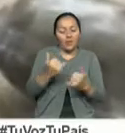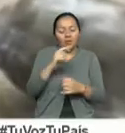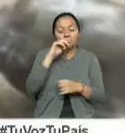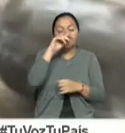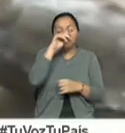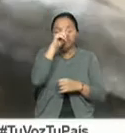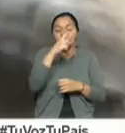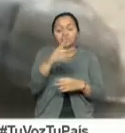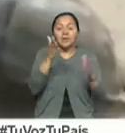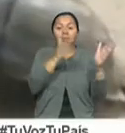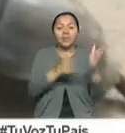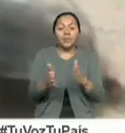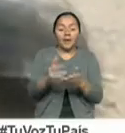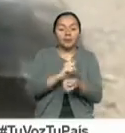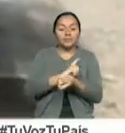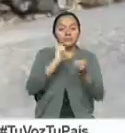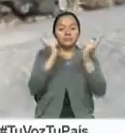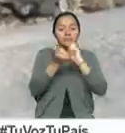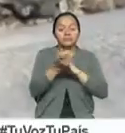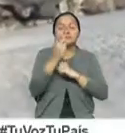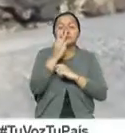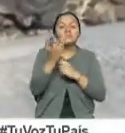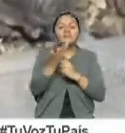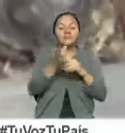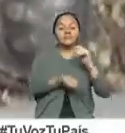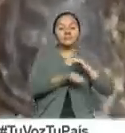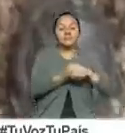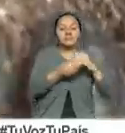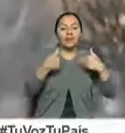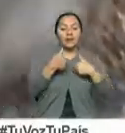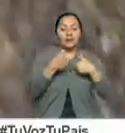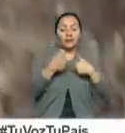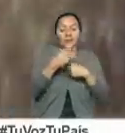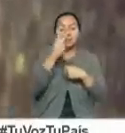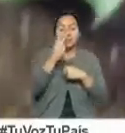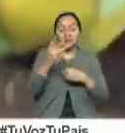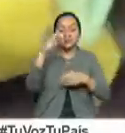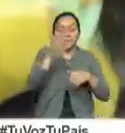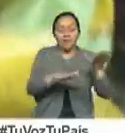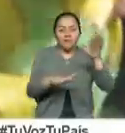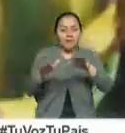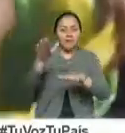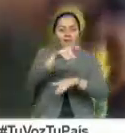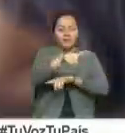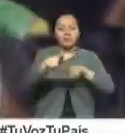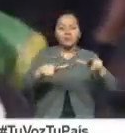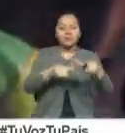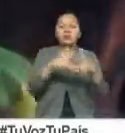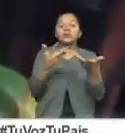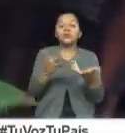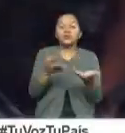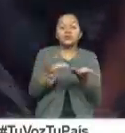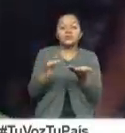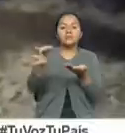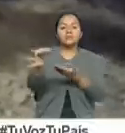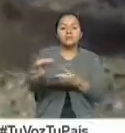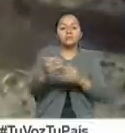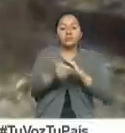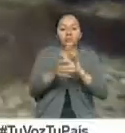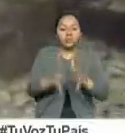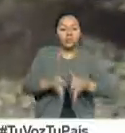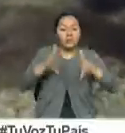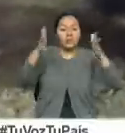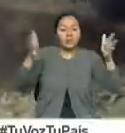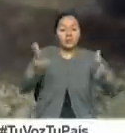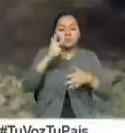Mediante un programa de reproducción en cautiverio, científicos y guardaparques repoblarán la isla Floreana en Galápagos con tortugas gigantes de la